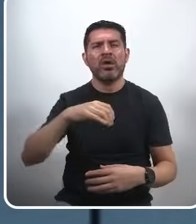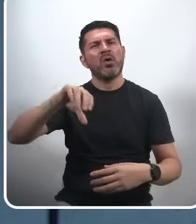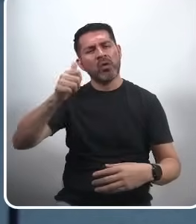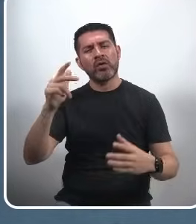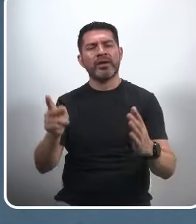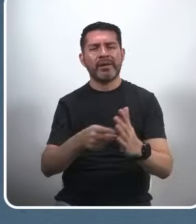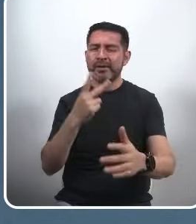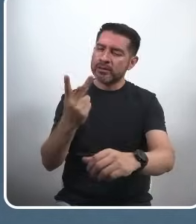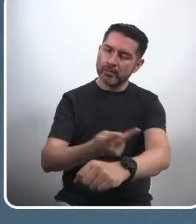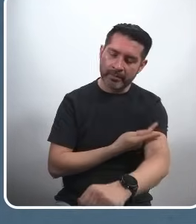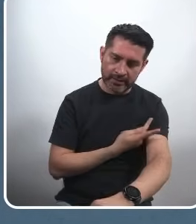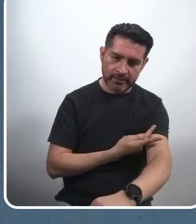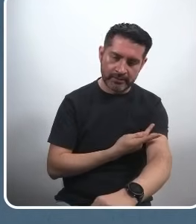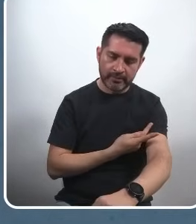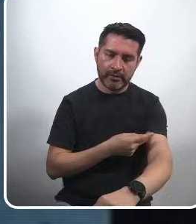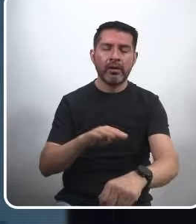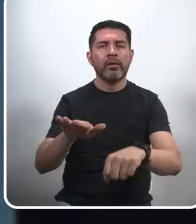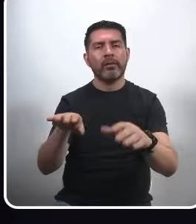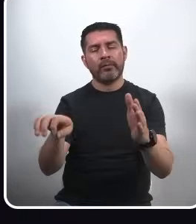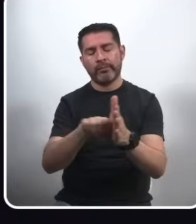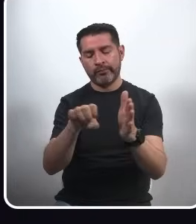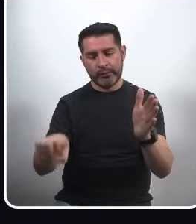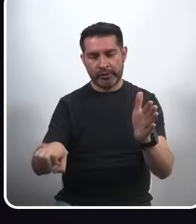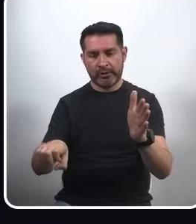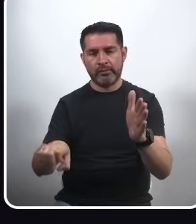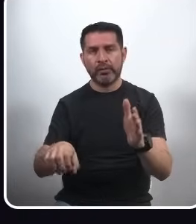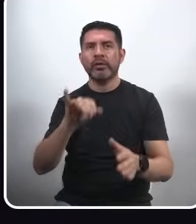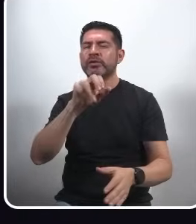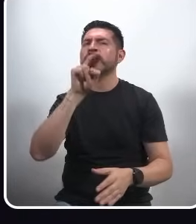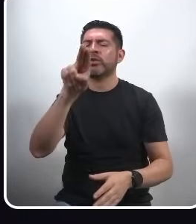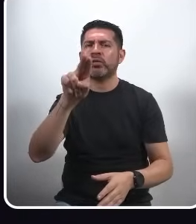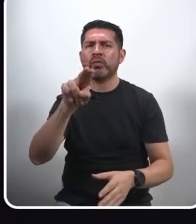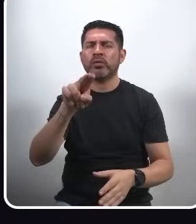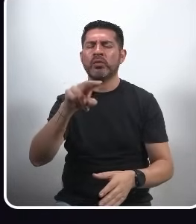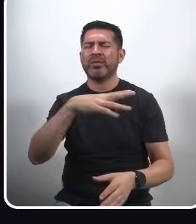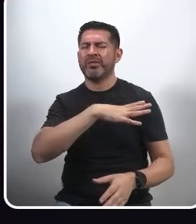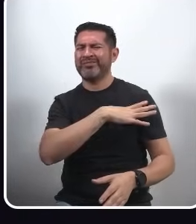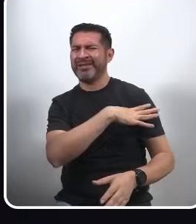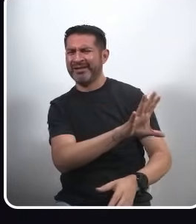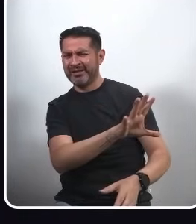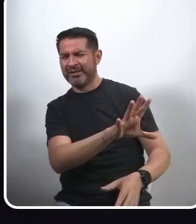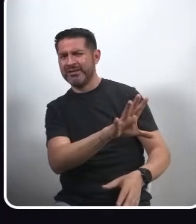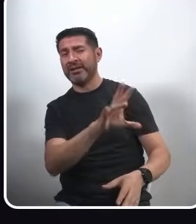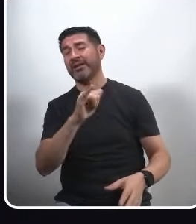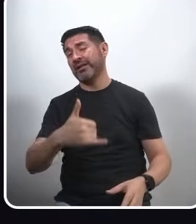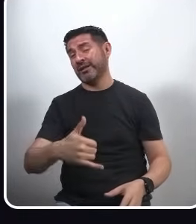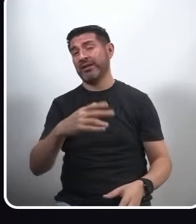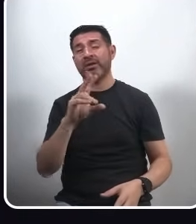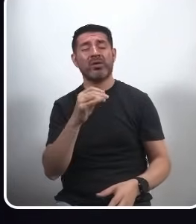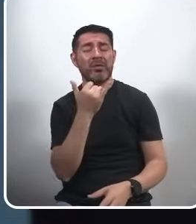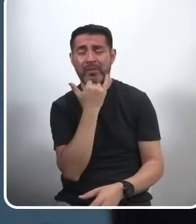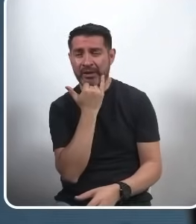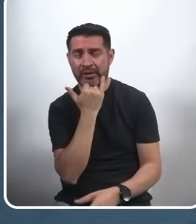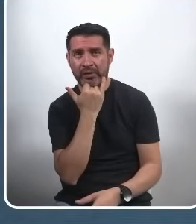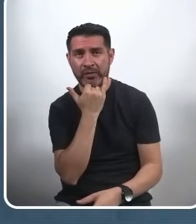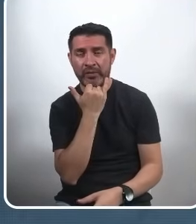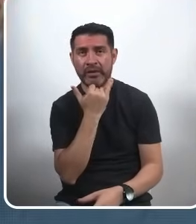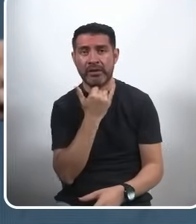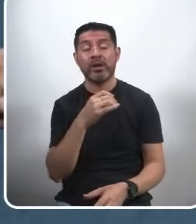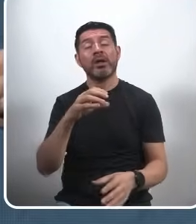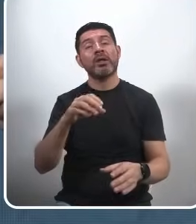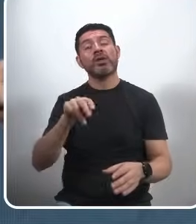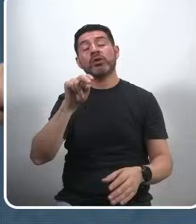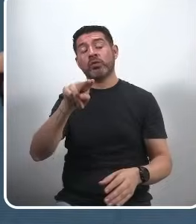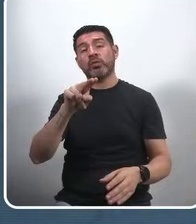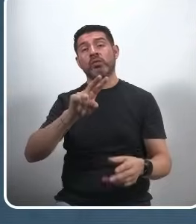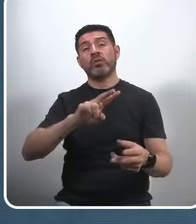tú fuiste rechazado y no lo perdonas, una de dos: o tú te vuelves alguien que rechaza a